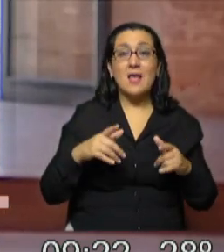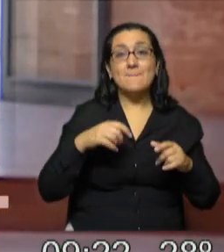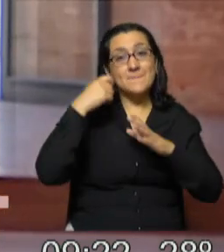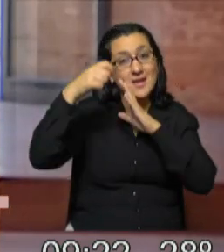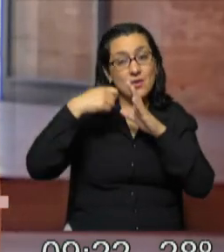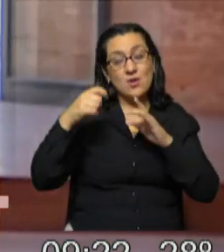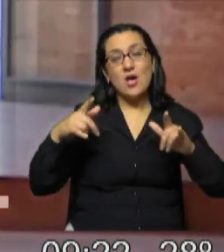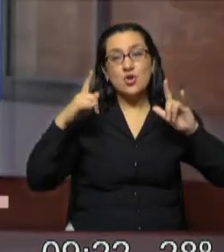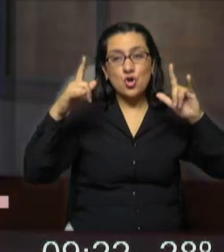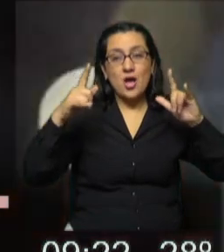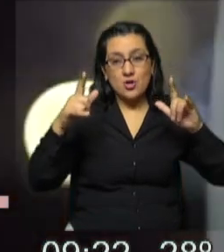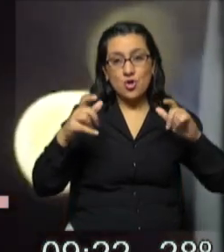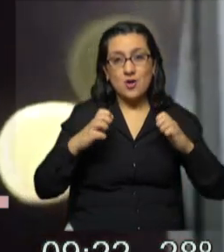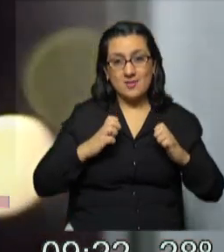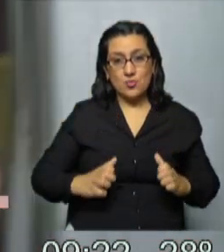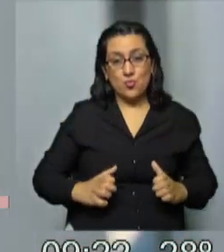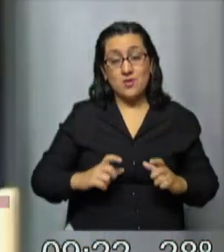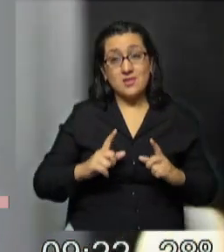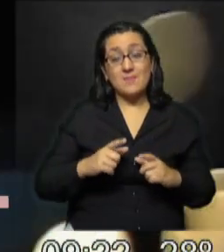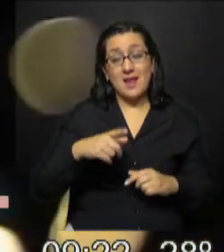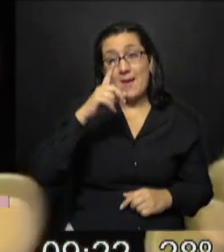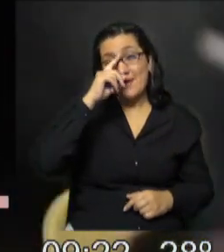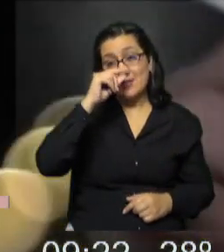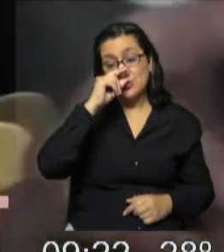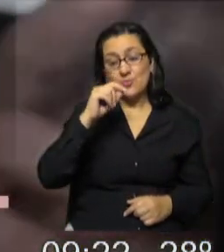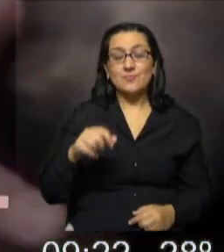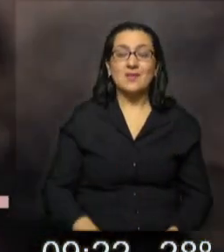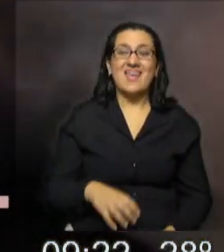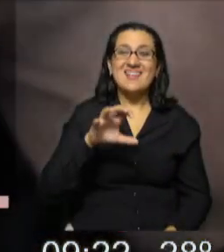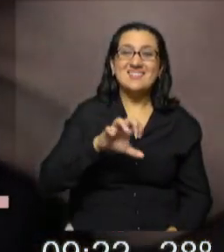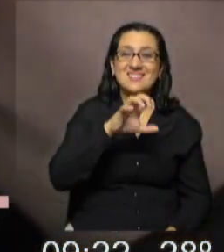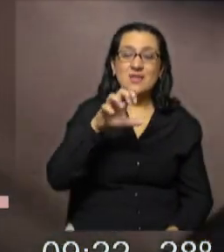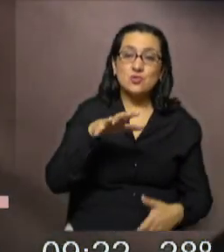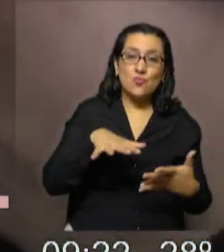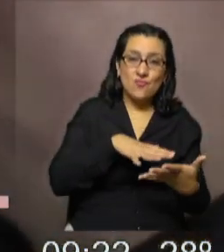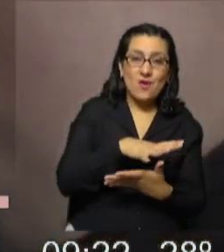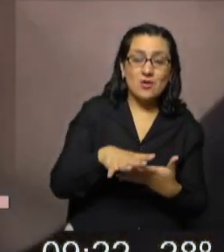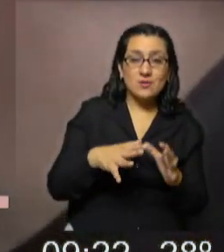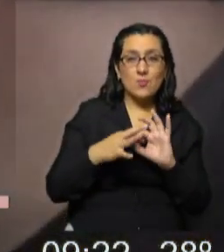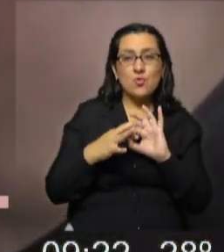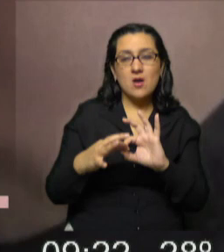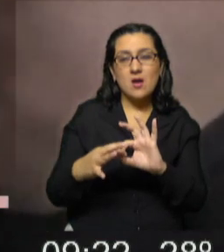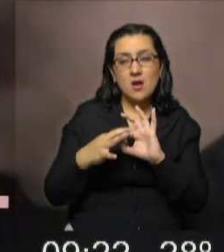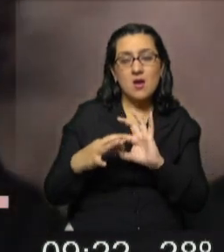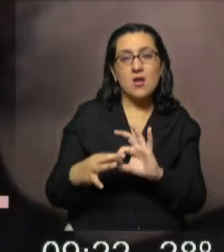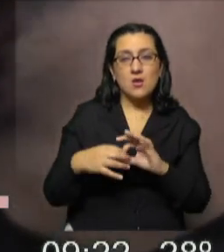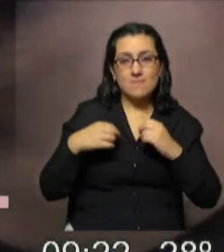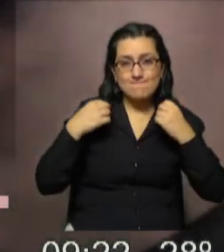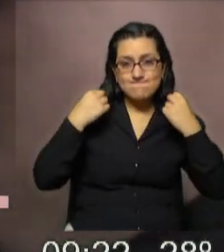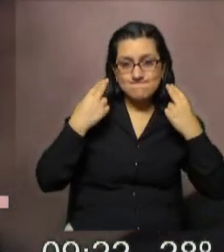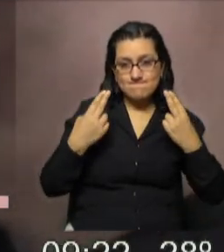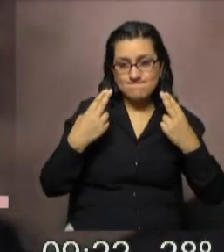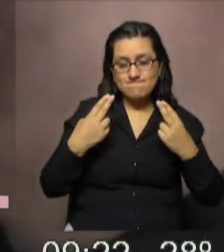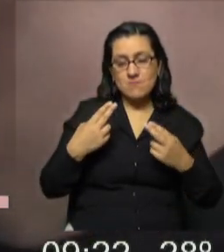Actitud y a Amarillo. Bien. También, Susana, el Cerro es un barrio que históricamente ha estado muy ligado con esta resistencia a la